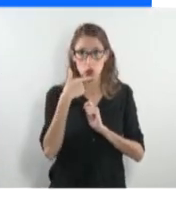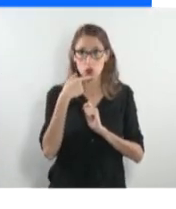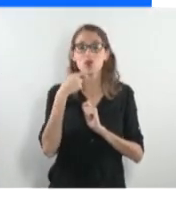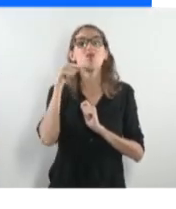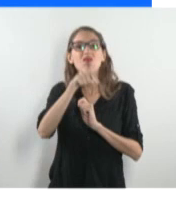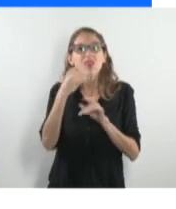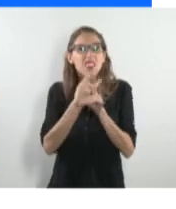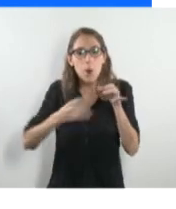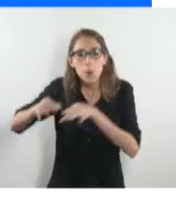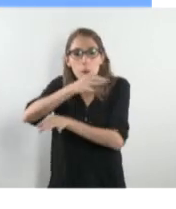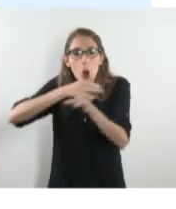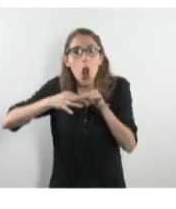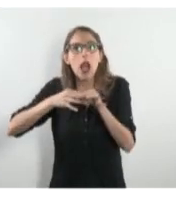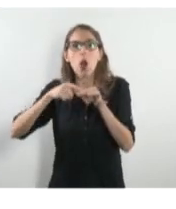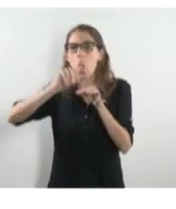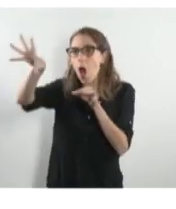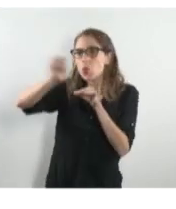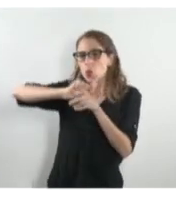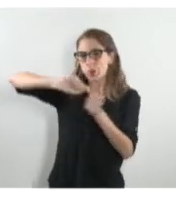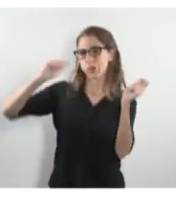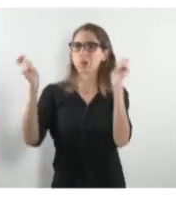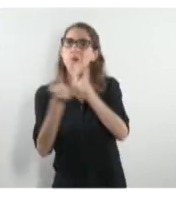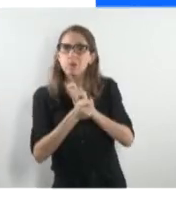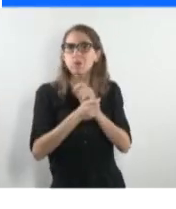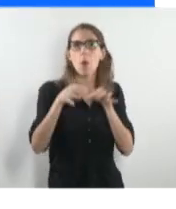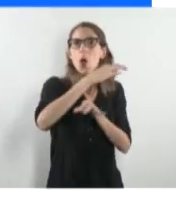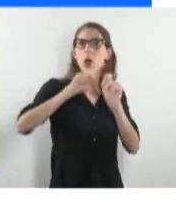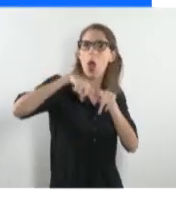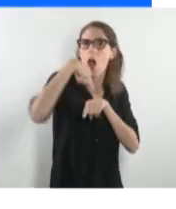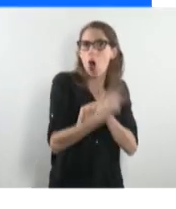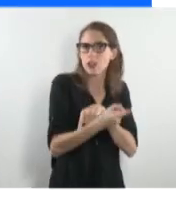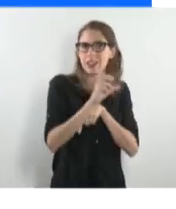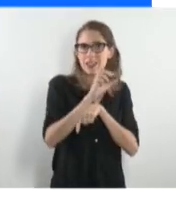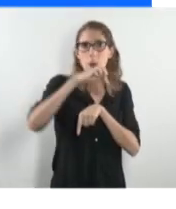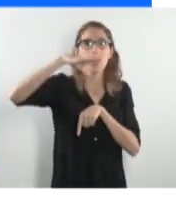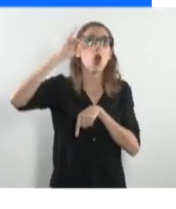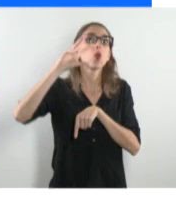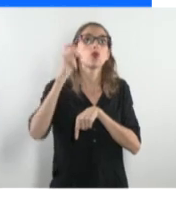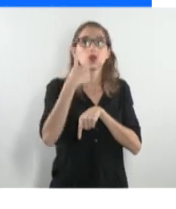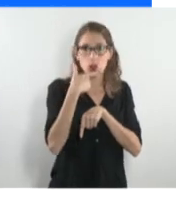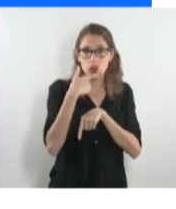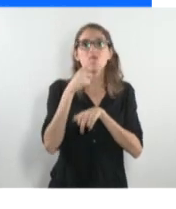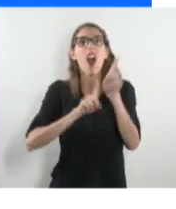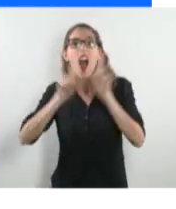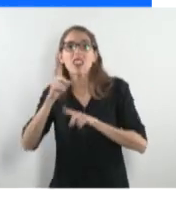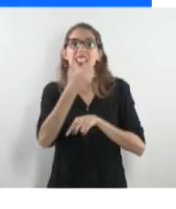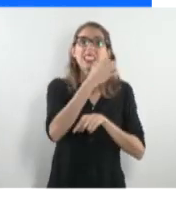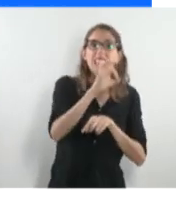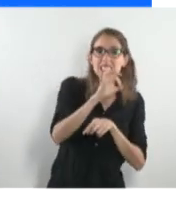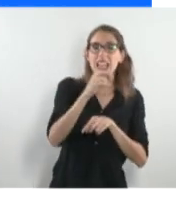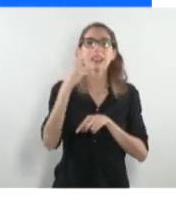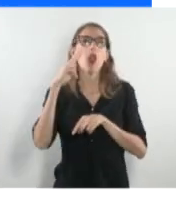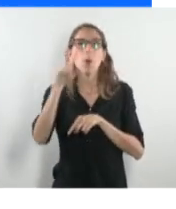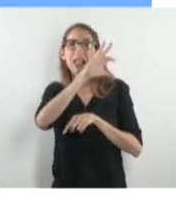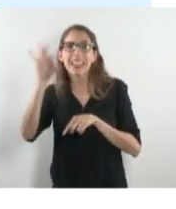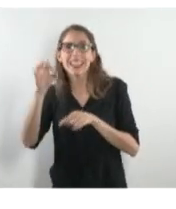en moléculas diferentes denominadas productos. Las enzimas pueden tener entre 60 y 2.500 aminoácidos. Sin